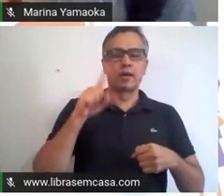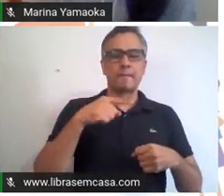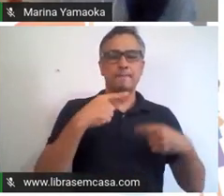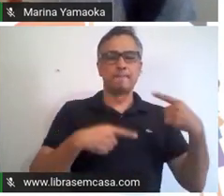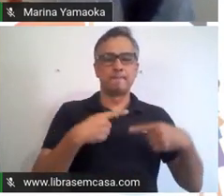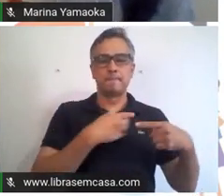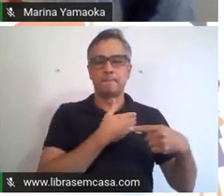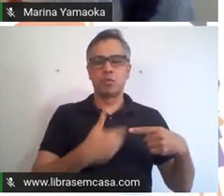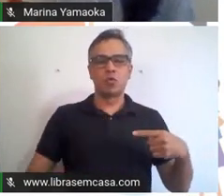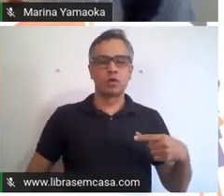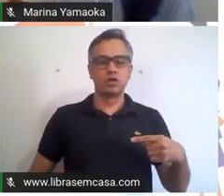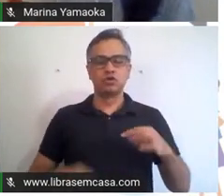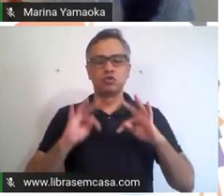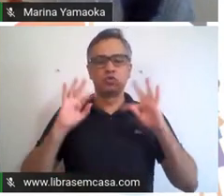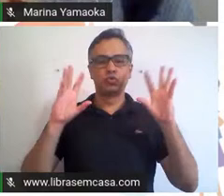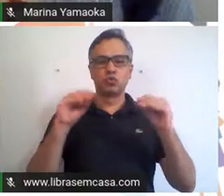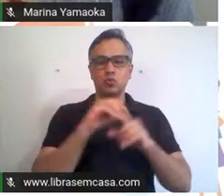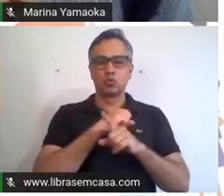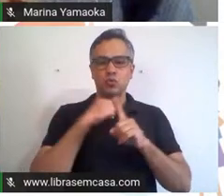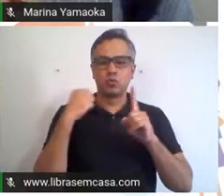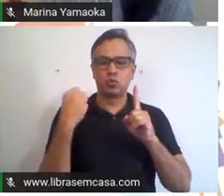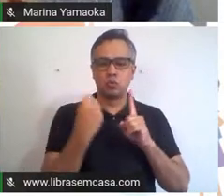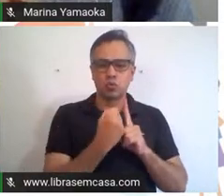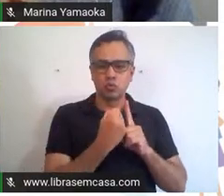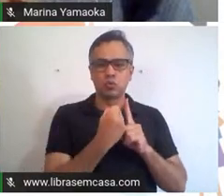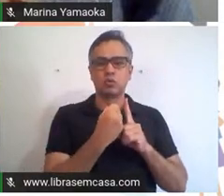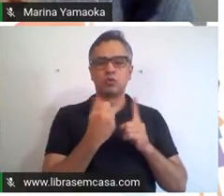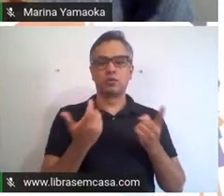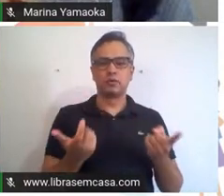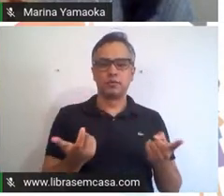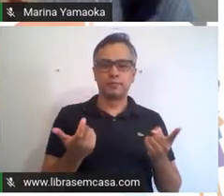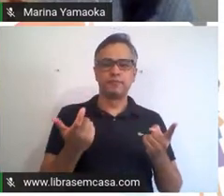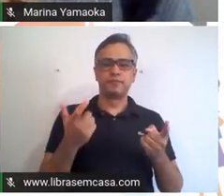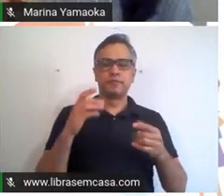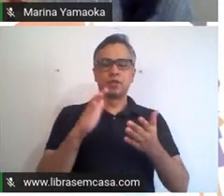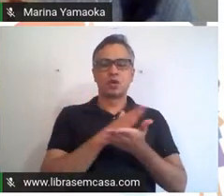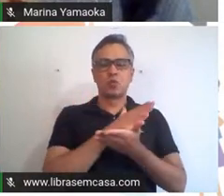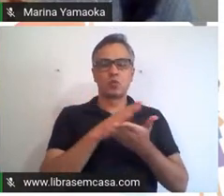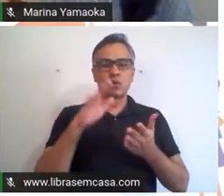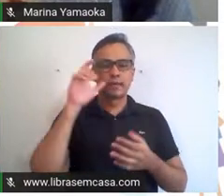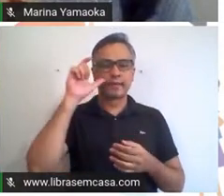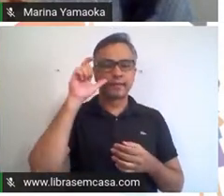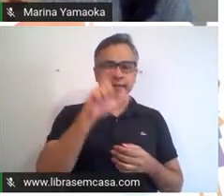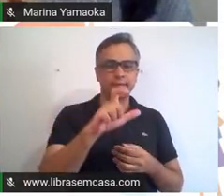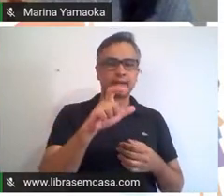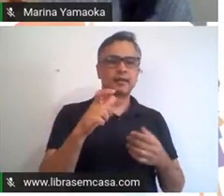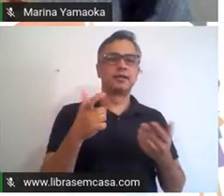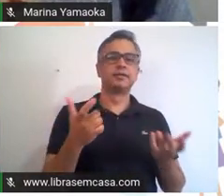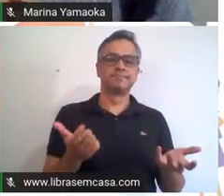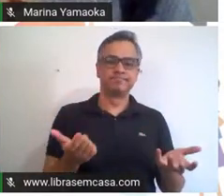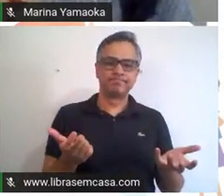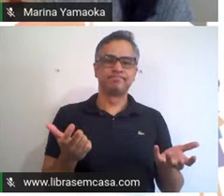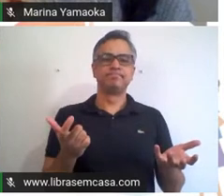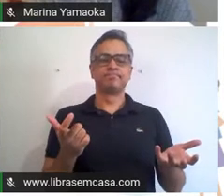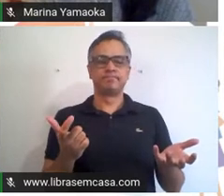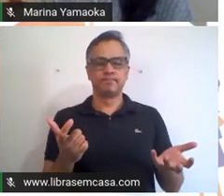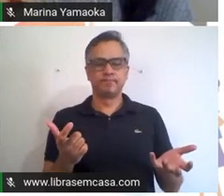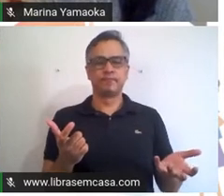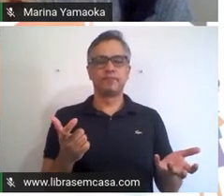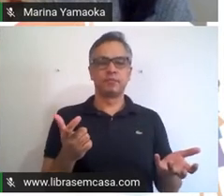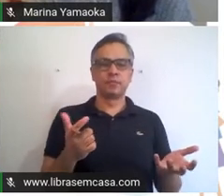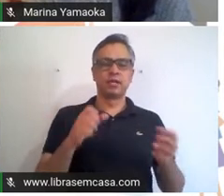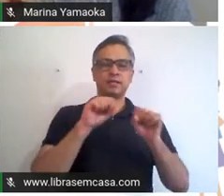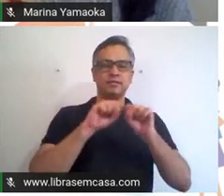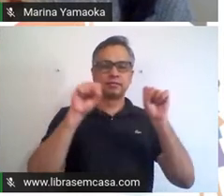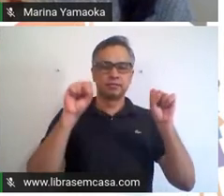la sociedad, que es la que hasta ahora no está viendo ningún interés satisfecho alrededor de este sistema,